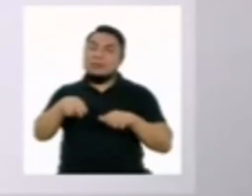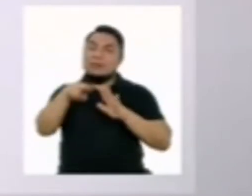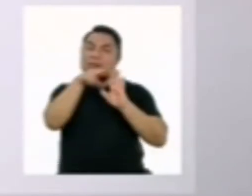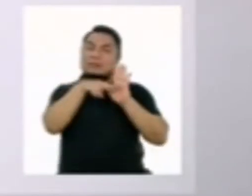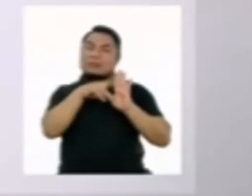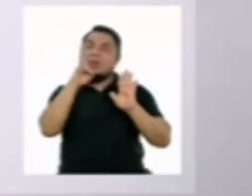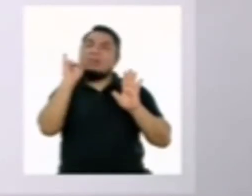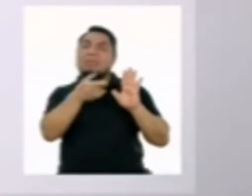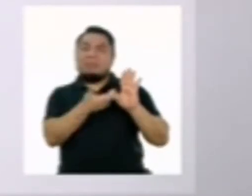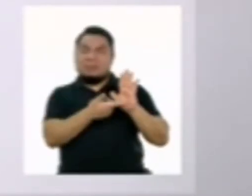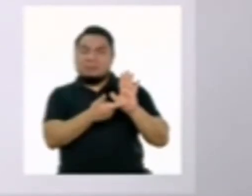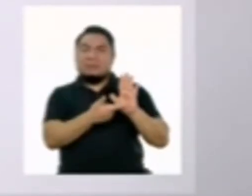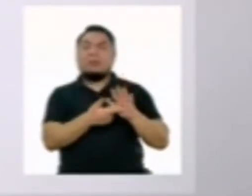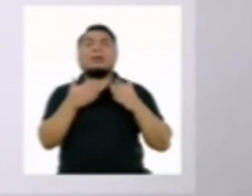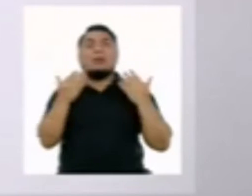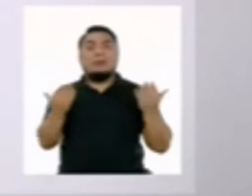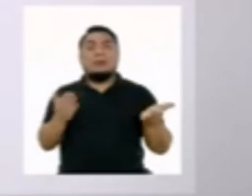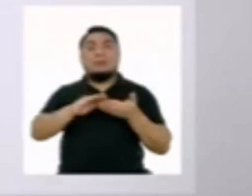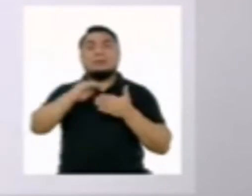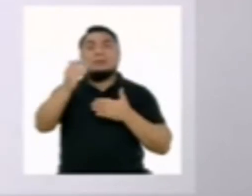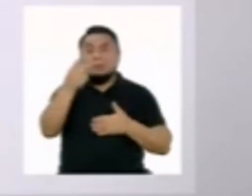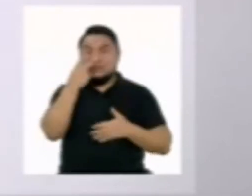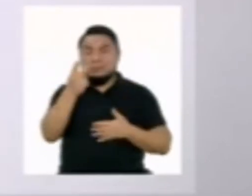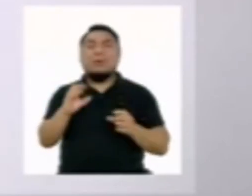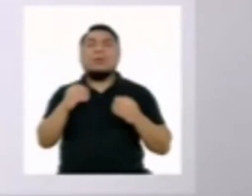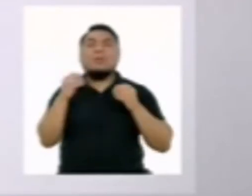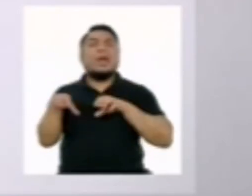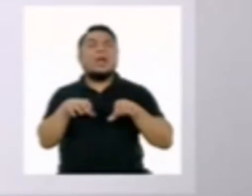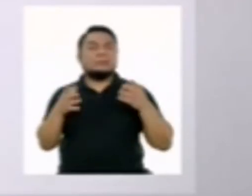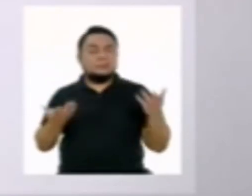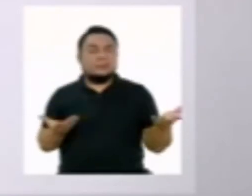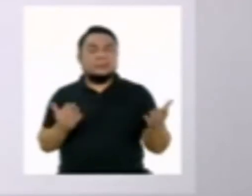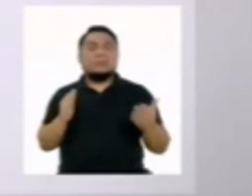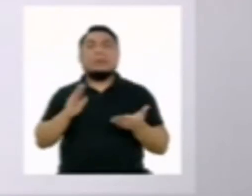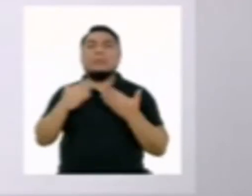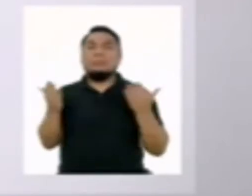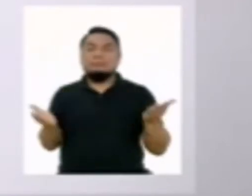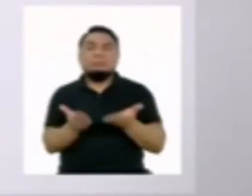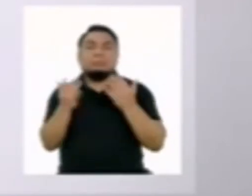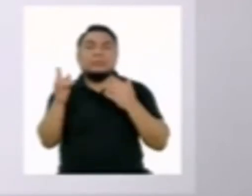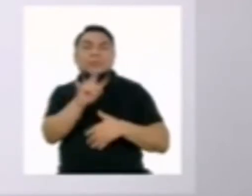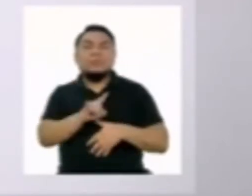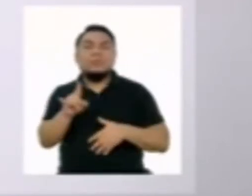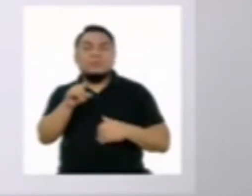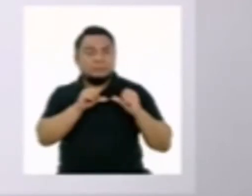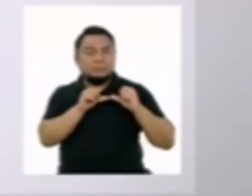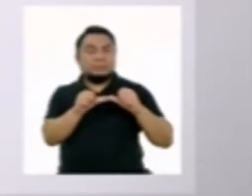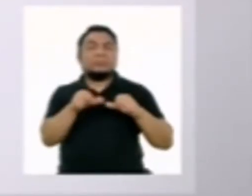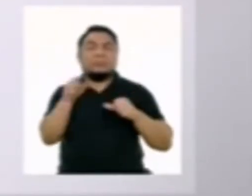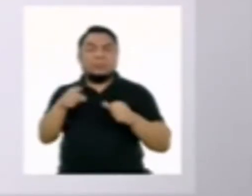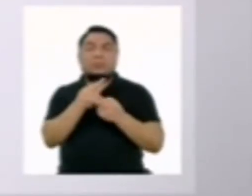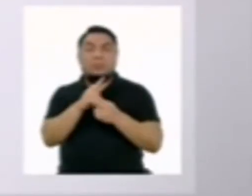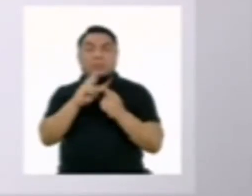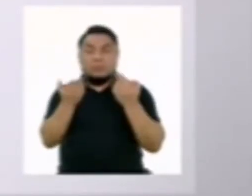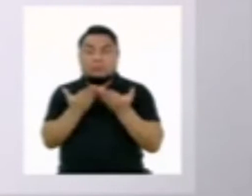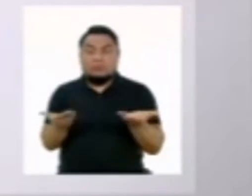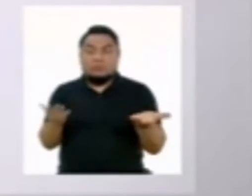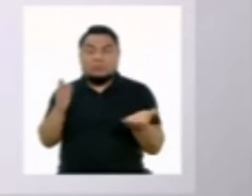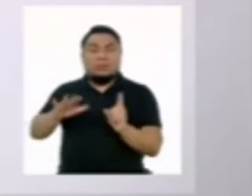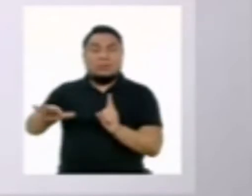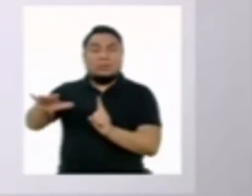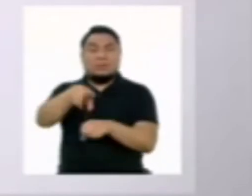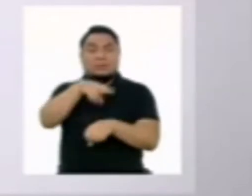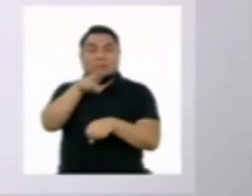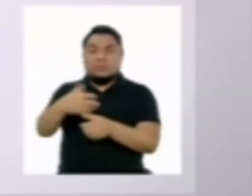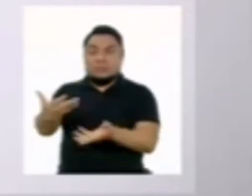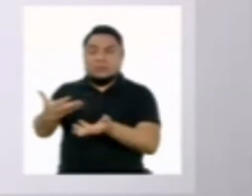normas. Más adelante podemos analizar cómo debemos hacer para promover un uso sostenible de los recursos naturales.